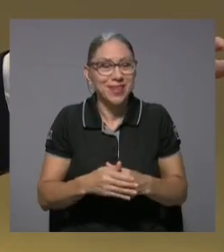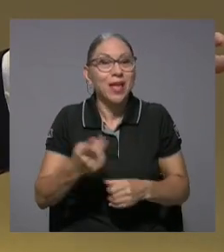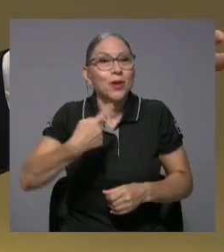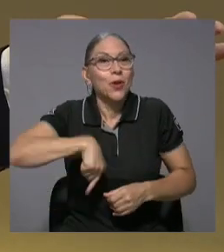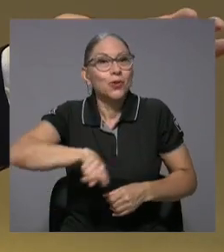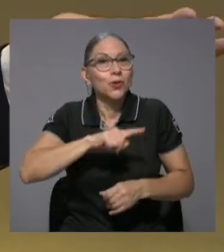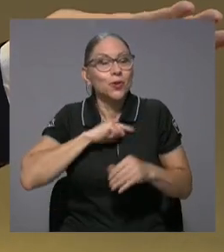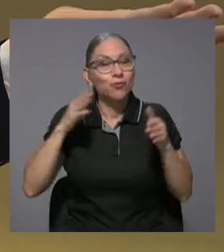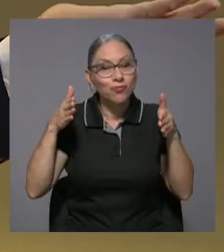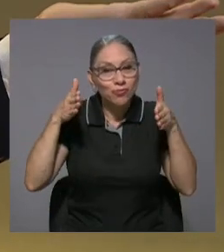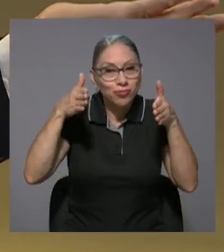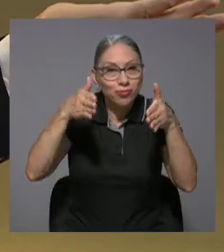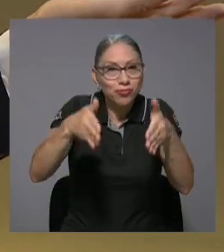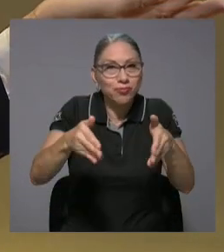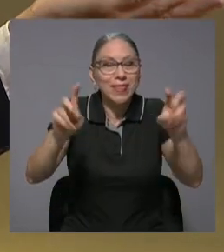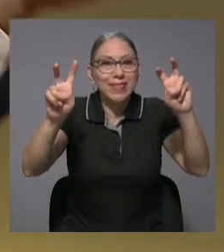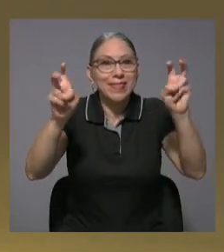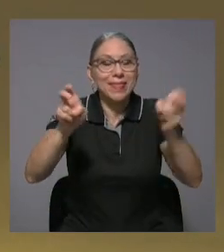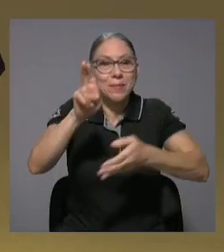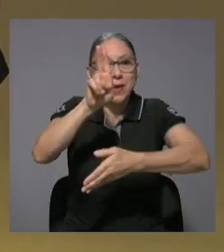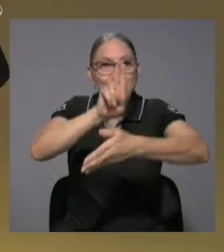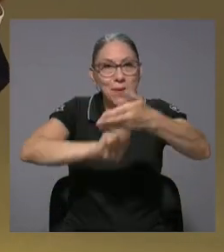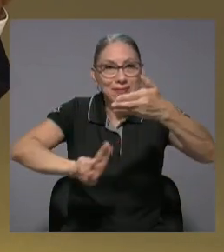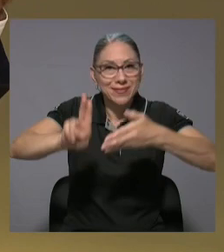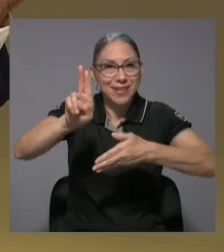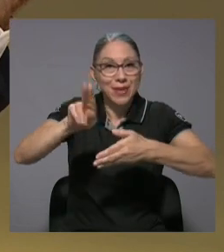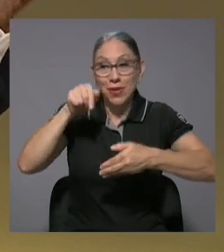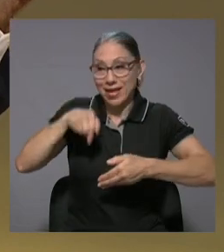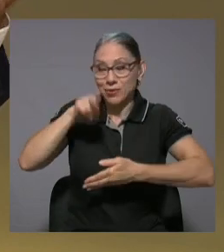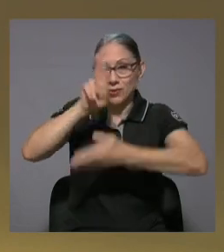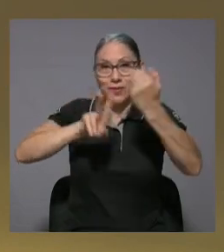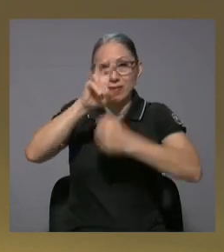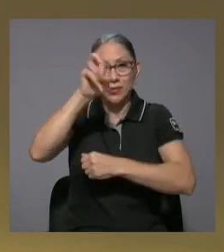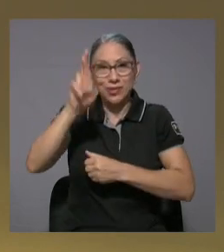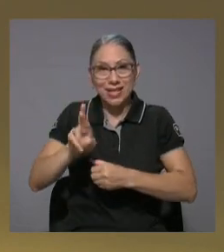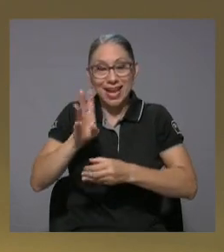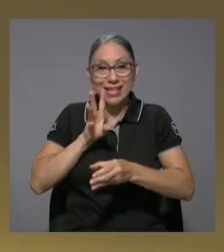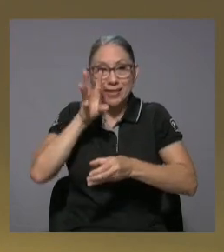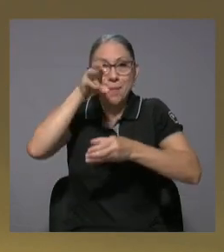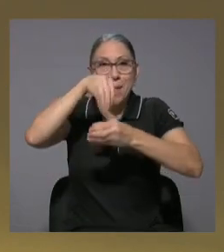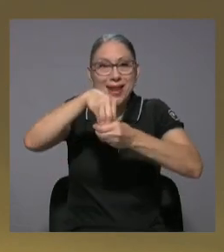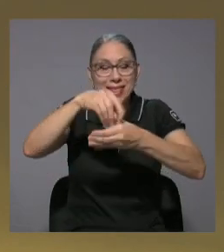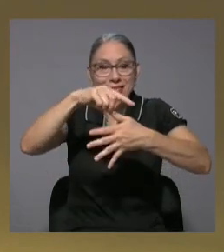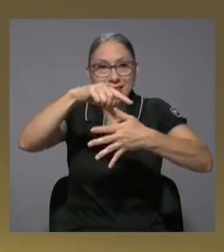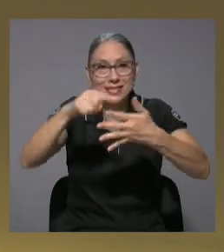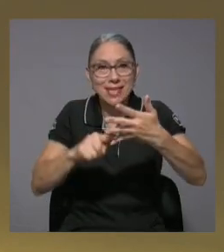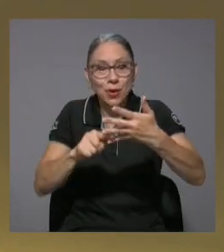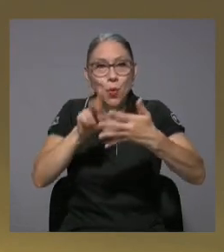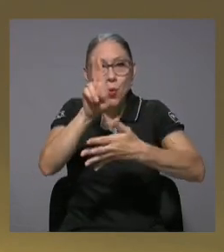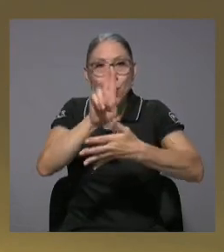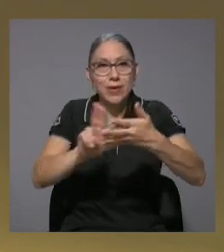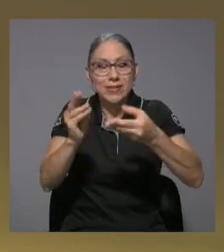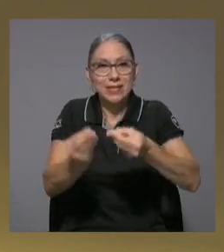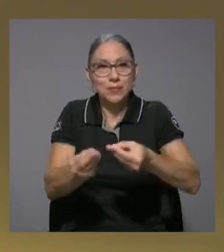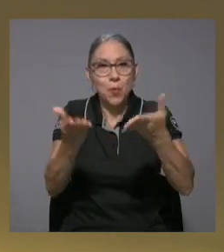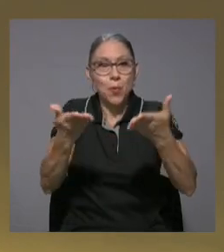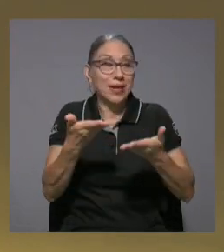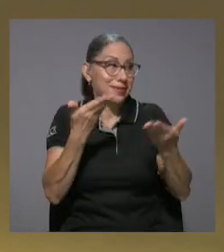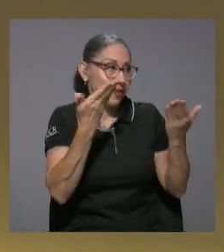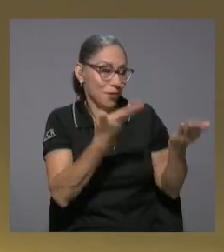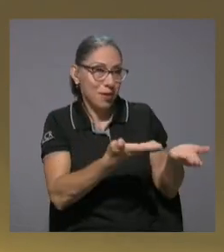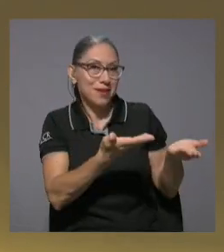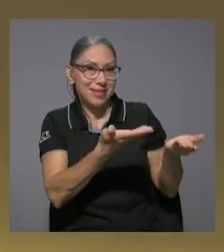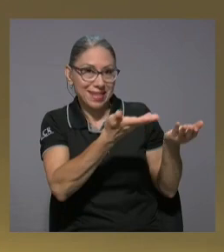sector terciario. Esto es Universidad de Costa Rica, que es parte de las 5 universidades de las cuales doña Marcela,